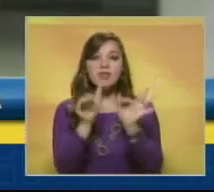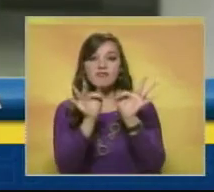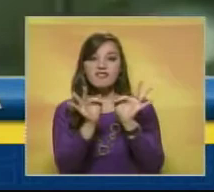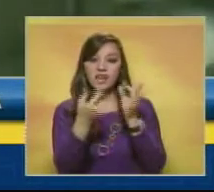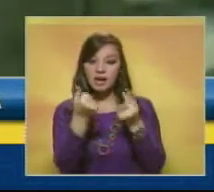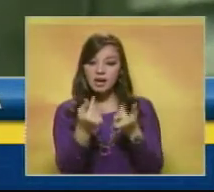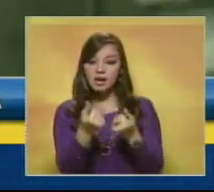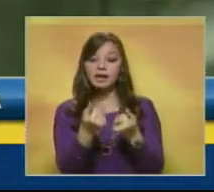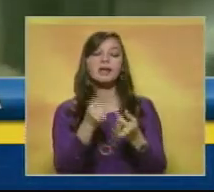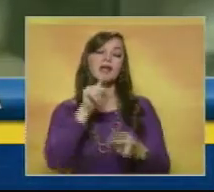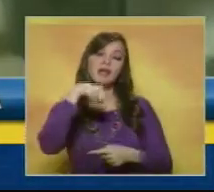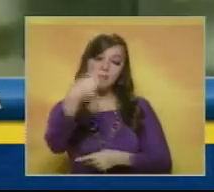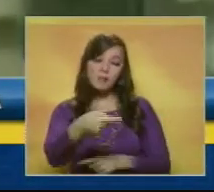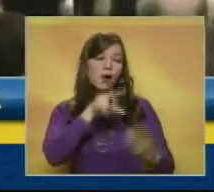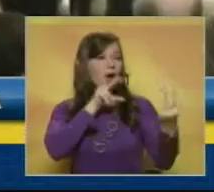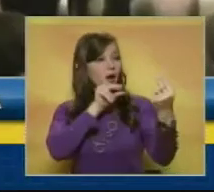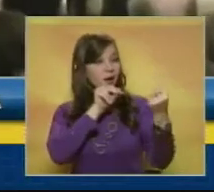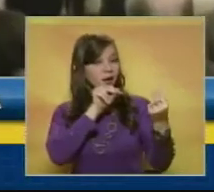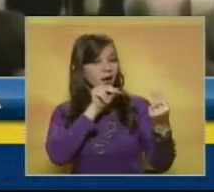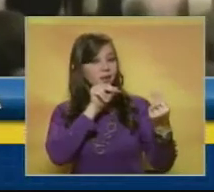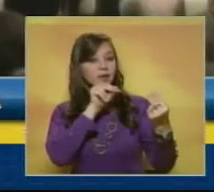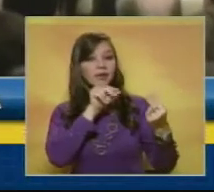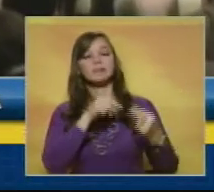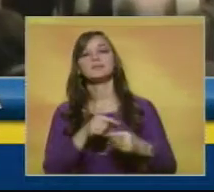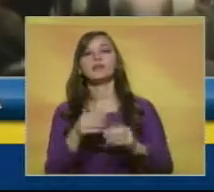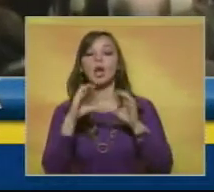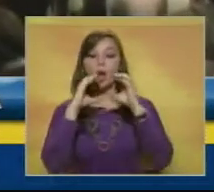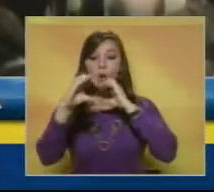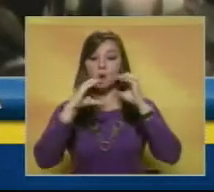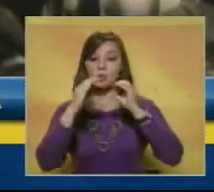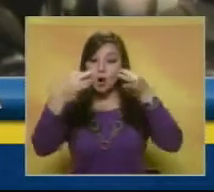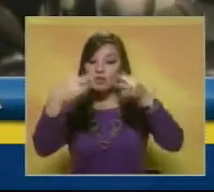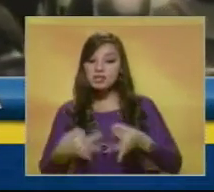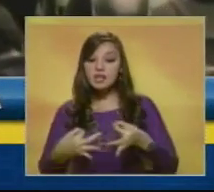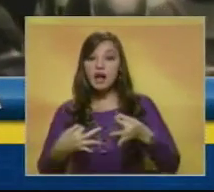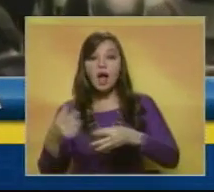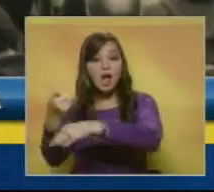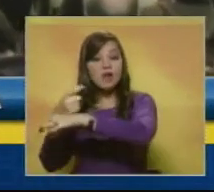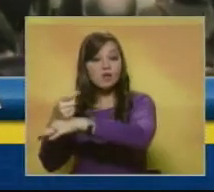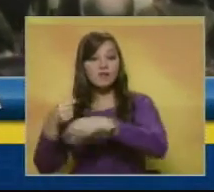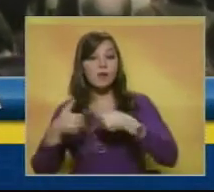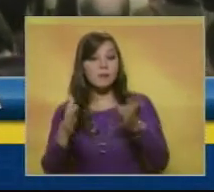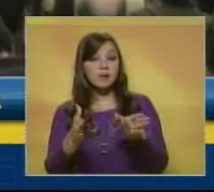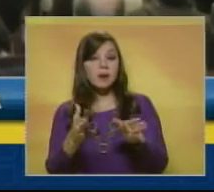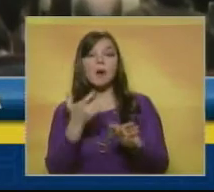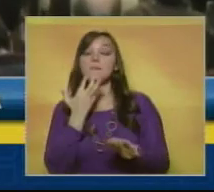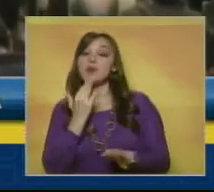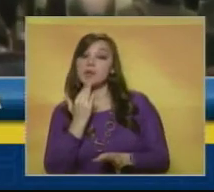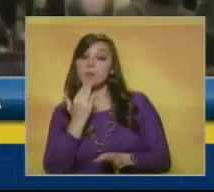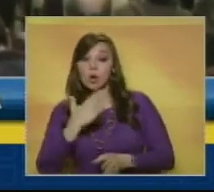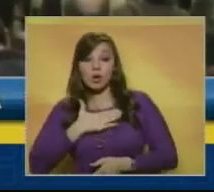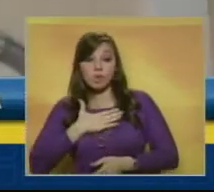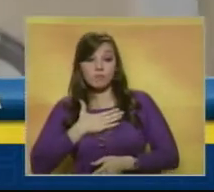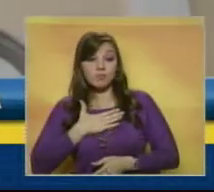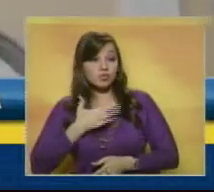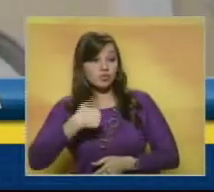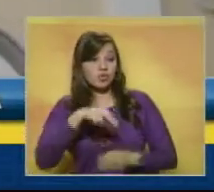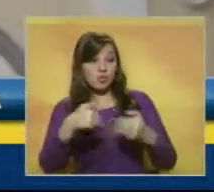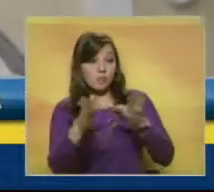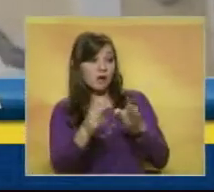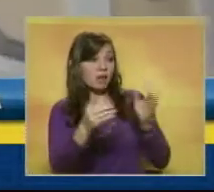de intercambio de información. En un comunicado oficial, el gobierno panameño advirtió que si su país no es retirado de la